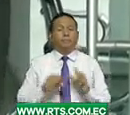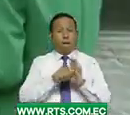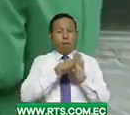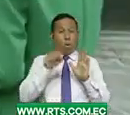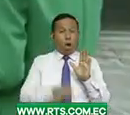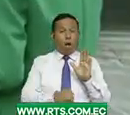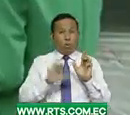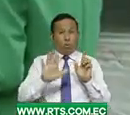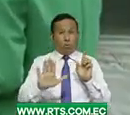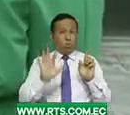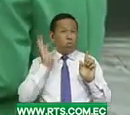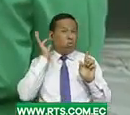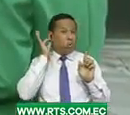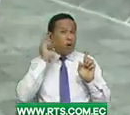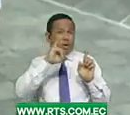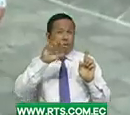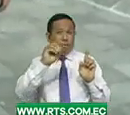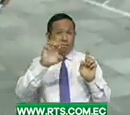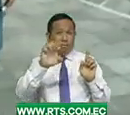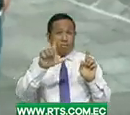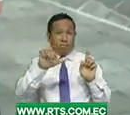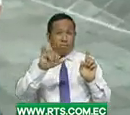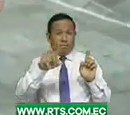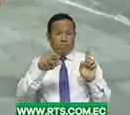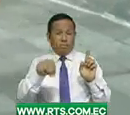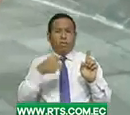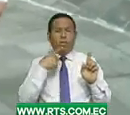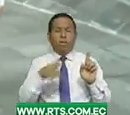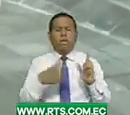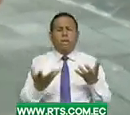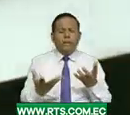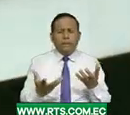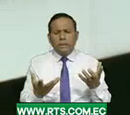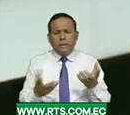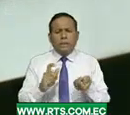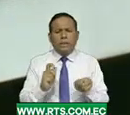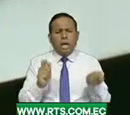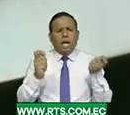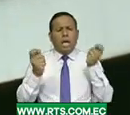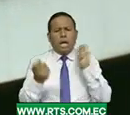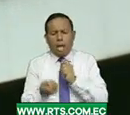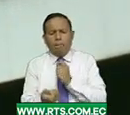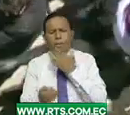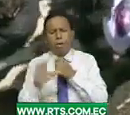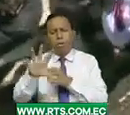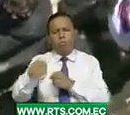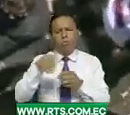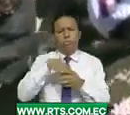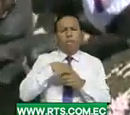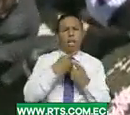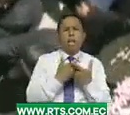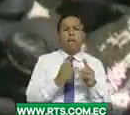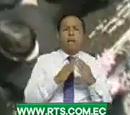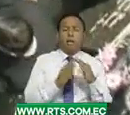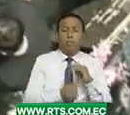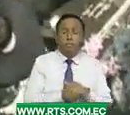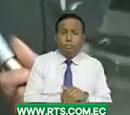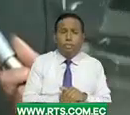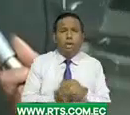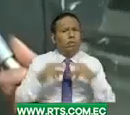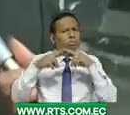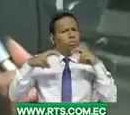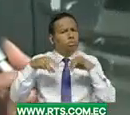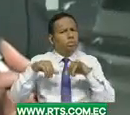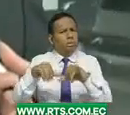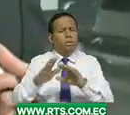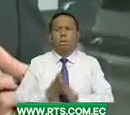habeas corpus será cambiar la prisión preventiva por otra medida cautelar, mientras duran las investigaciones del femicidio de María Belén Bernal. Ha pregonado